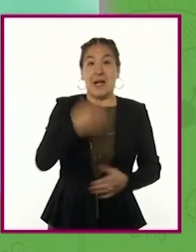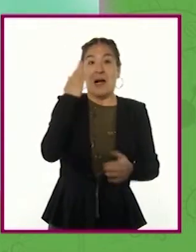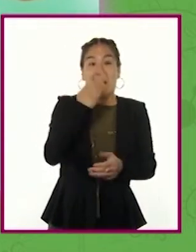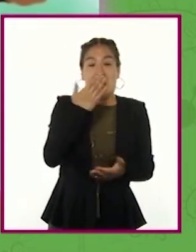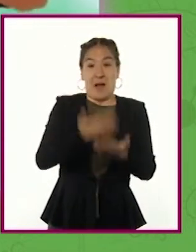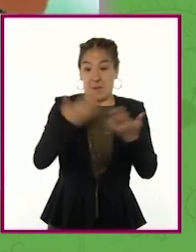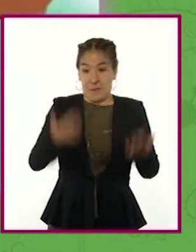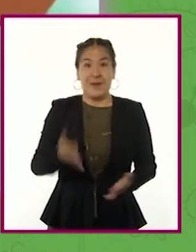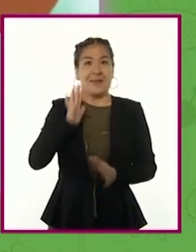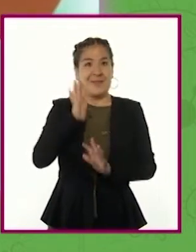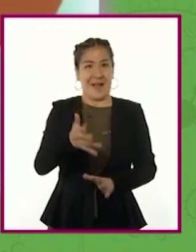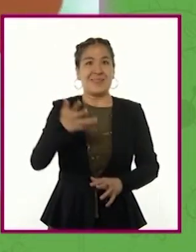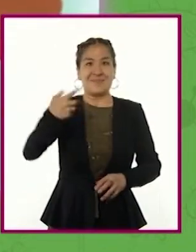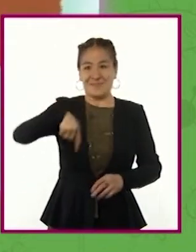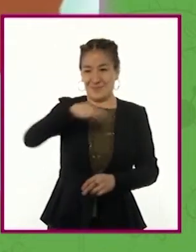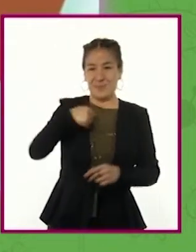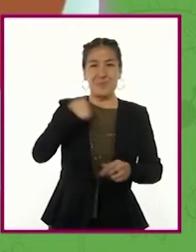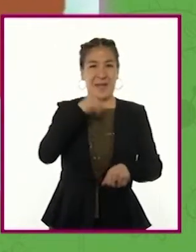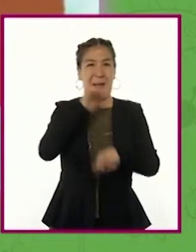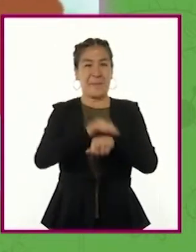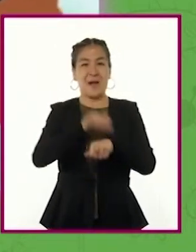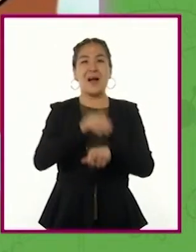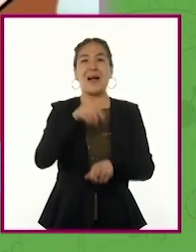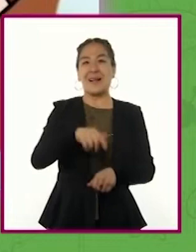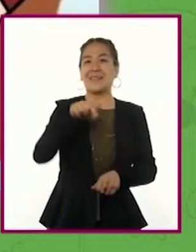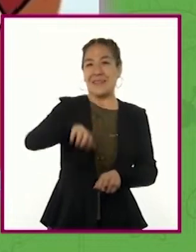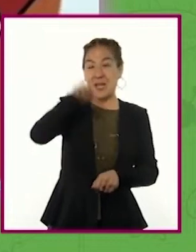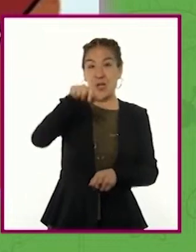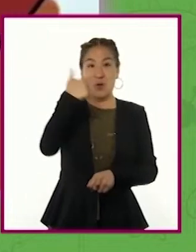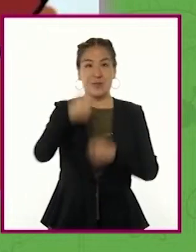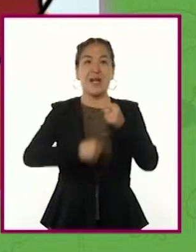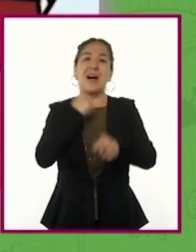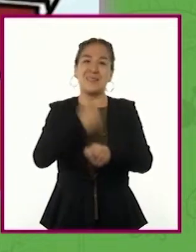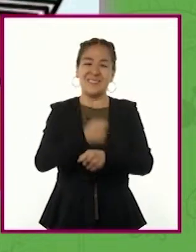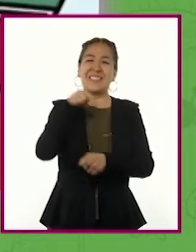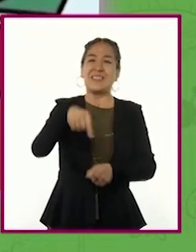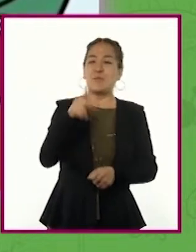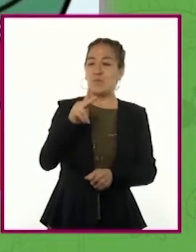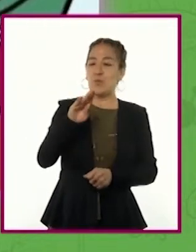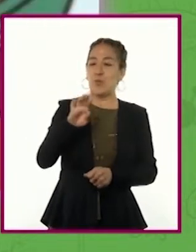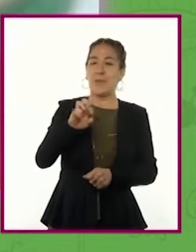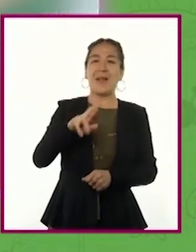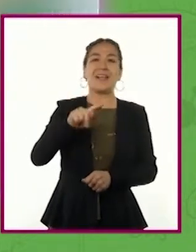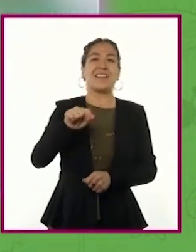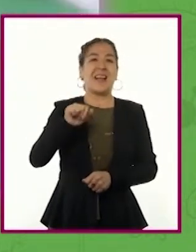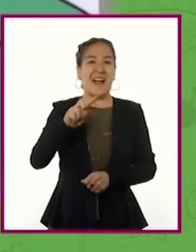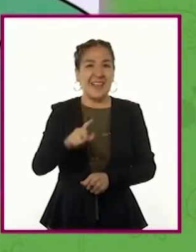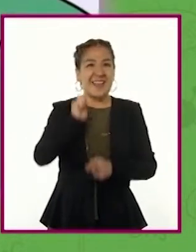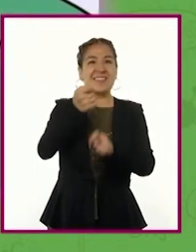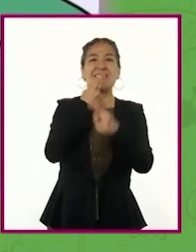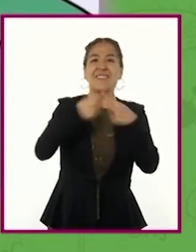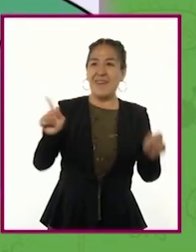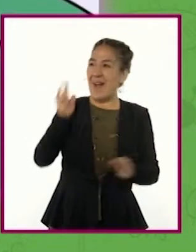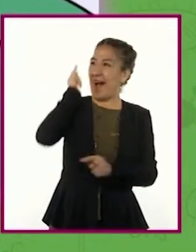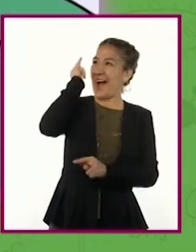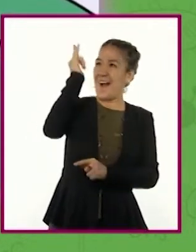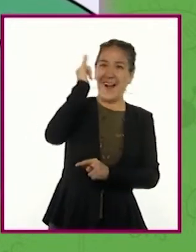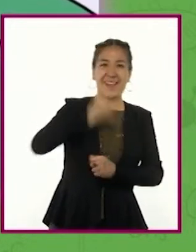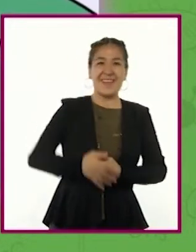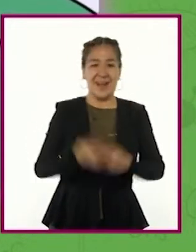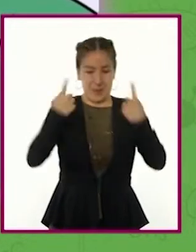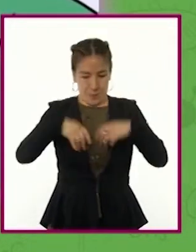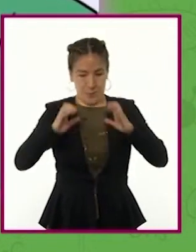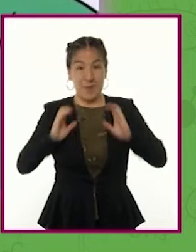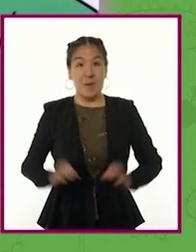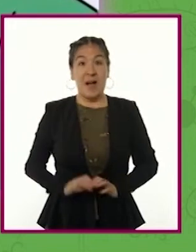12 años, la pubertad hizo que cambiáramos mucho. Somos más altas, nuestros cuerpos son diferentes y a casi todas ya nos